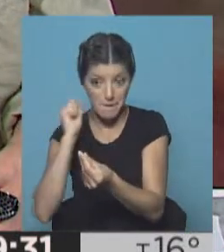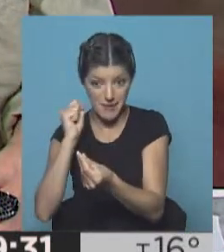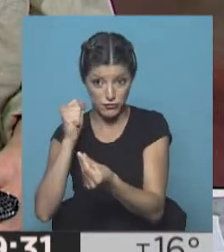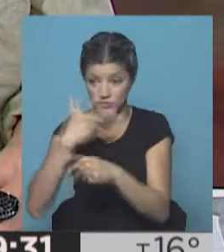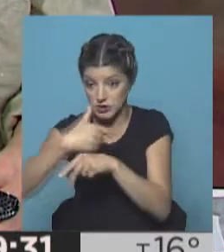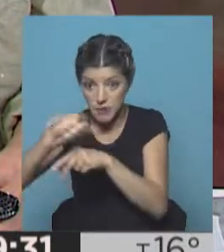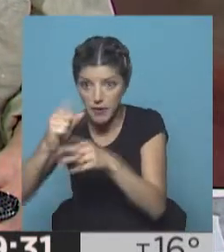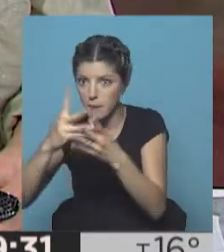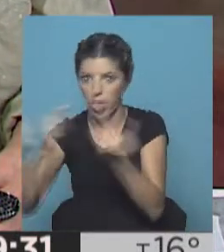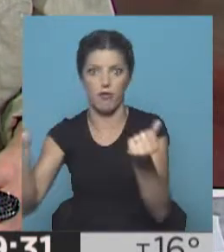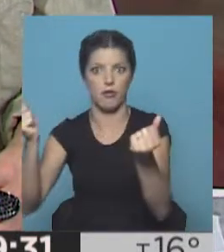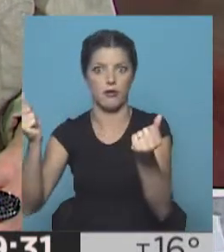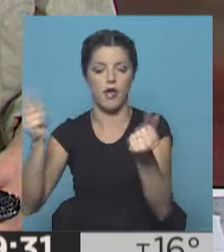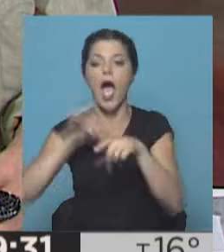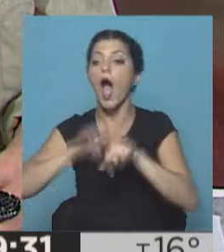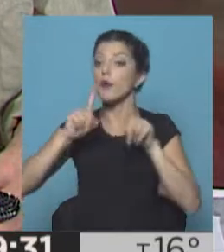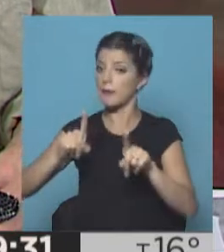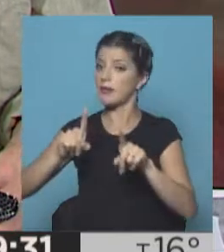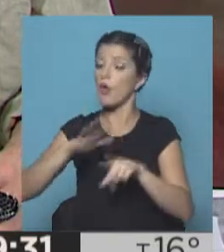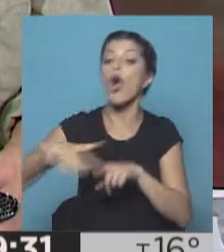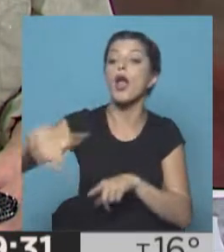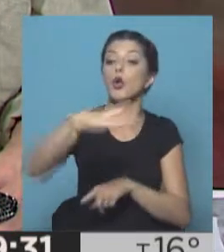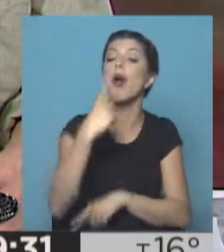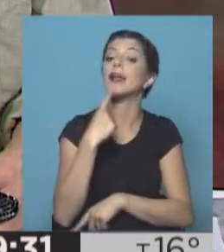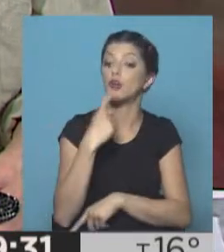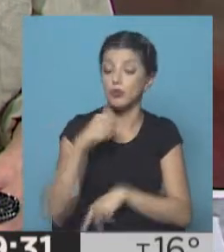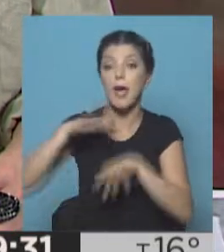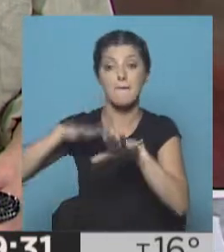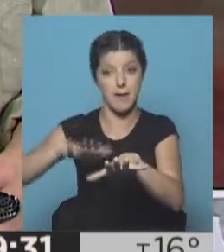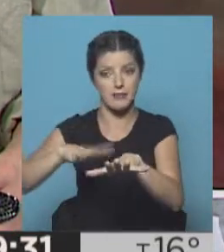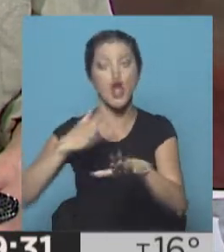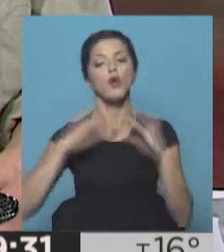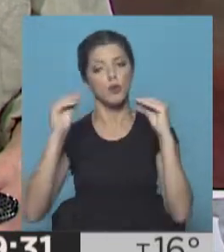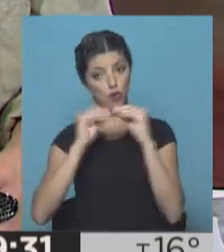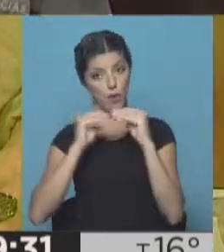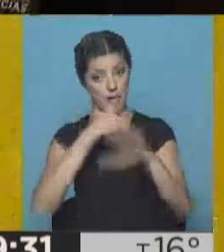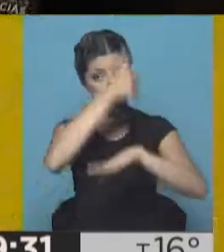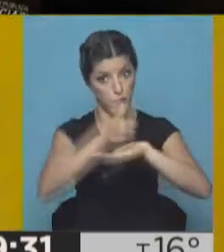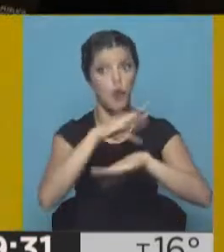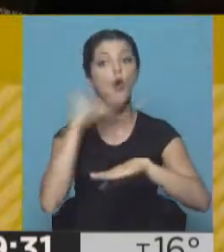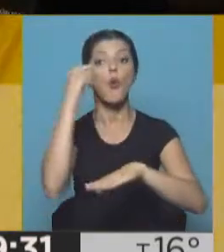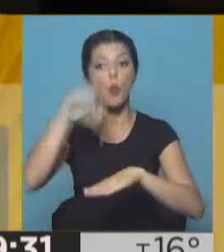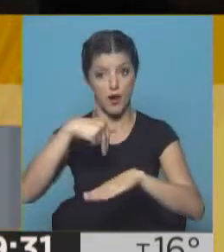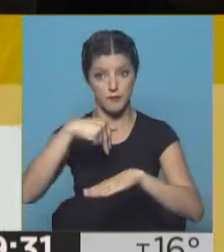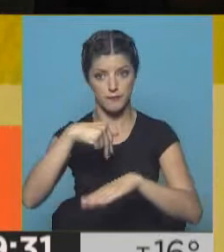estos momentos una marcha en el barrio porteño de Núñez. Ahí está el móvil de Televisión Pública Noticias con Juan Carlos Bartolota.